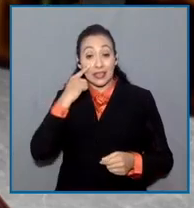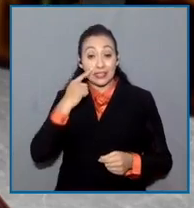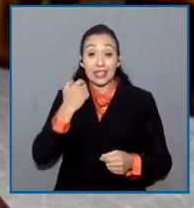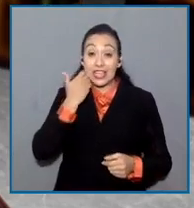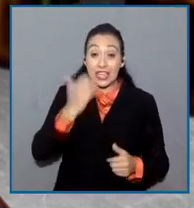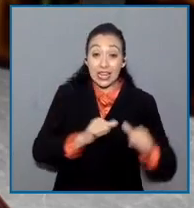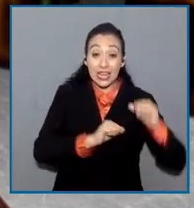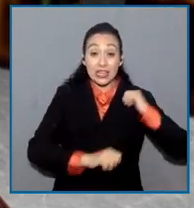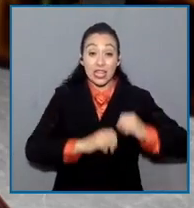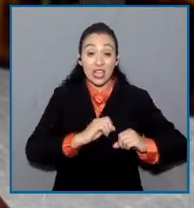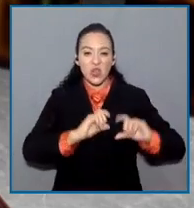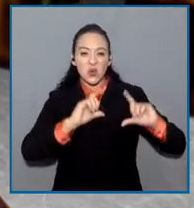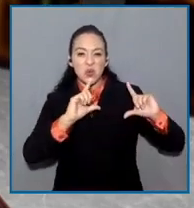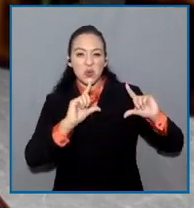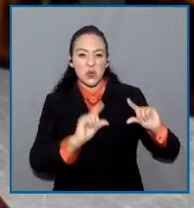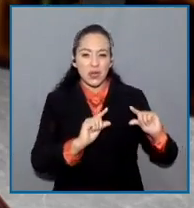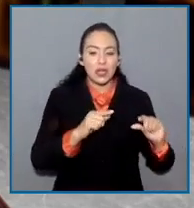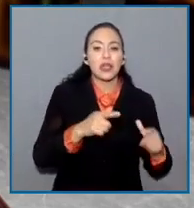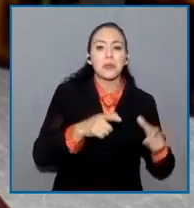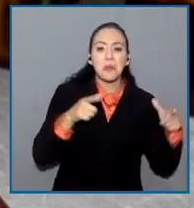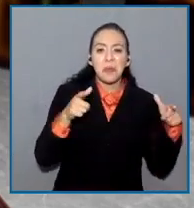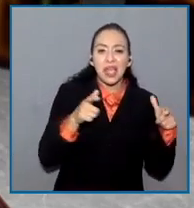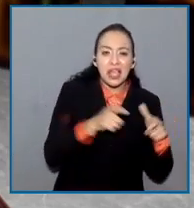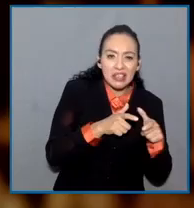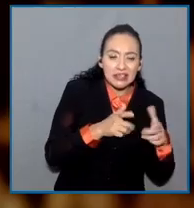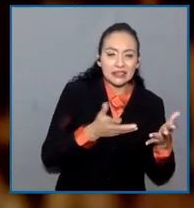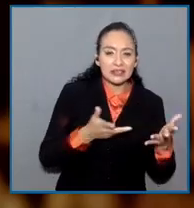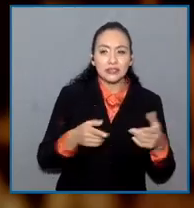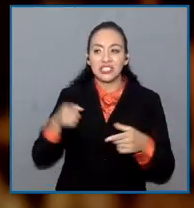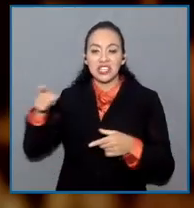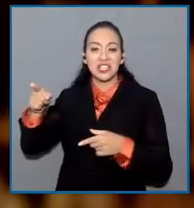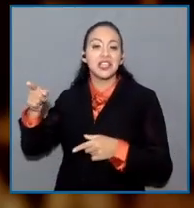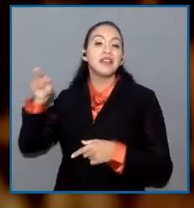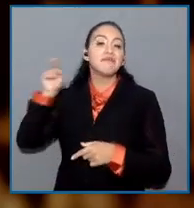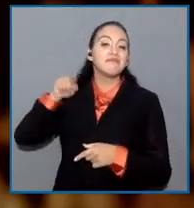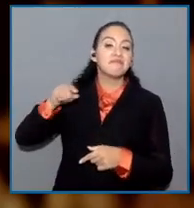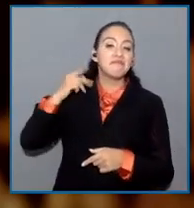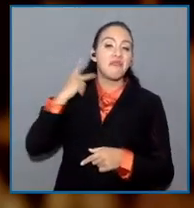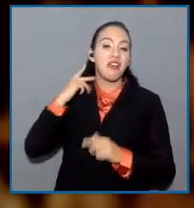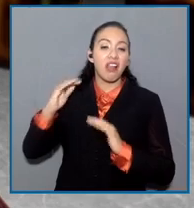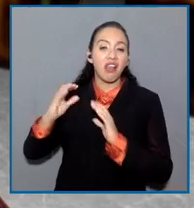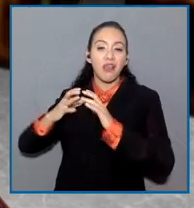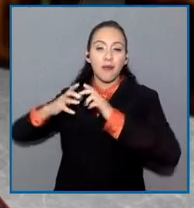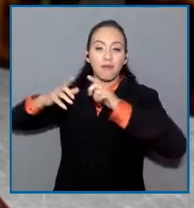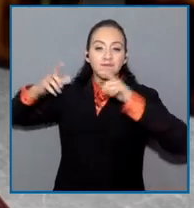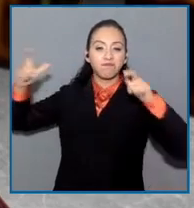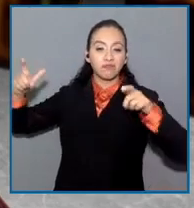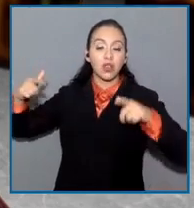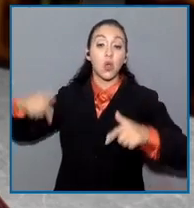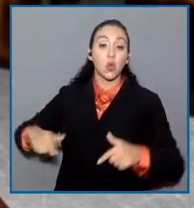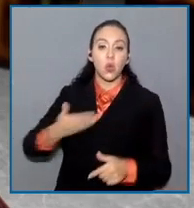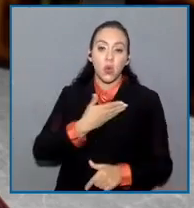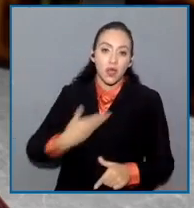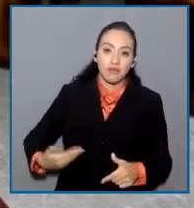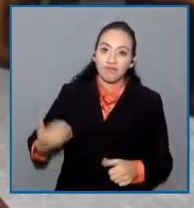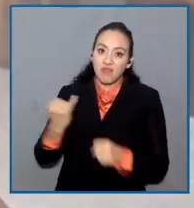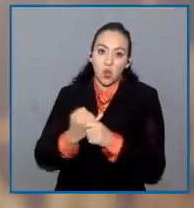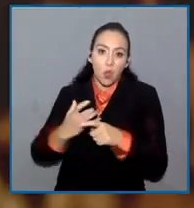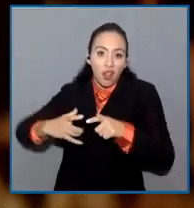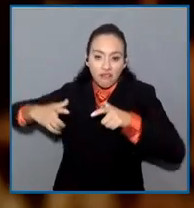Poder Judicial o limitar sus intervenciones. El juzgador federal mandó un mensaje a la